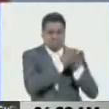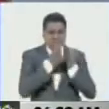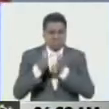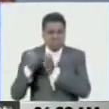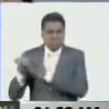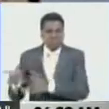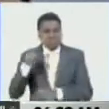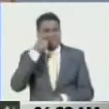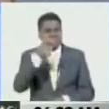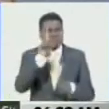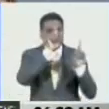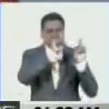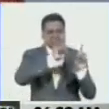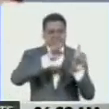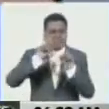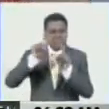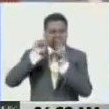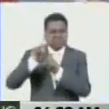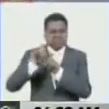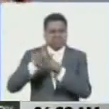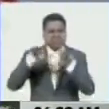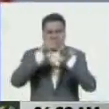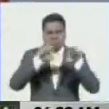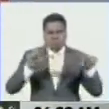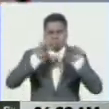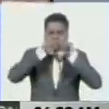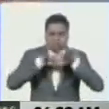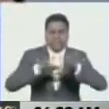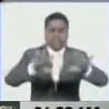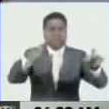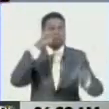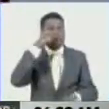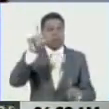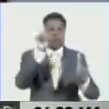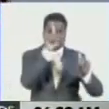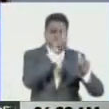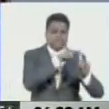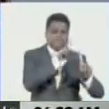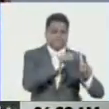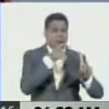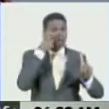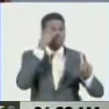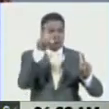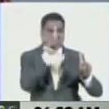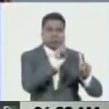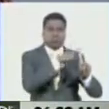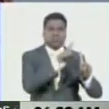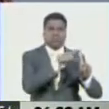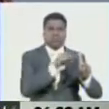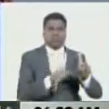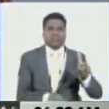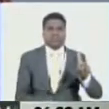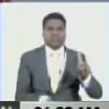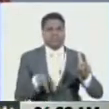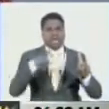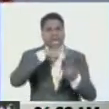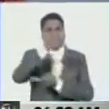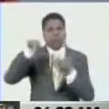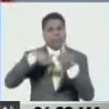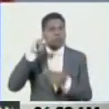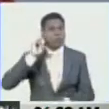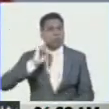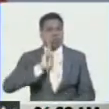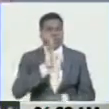al pueblo, es educando al pueblo y es desplegando al pueblo. Y ese es el pueblo que va a garantizar que la revolución bolivariana